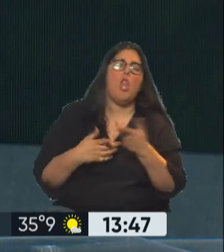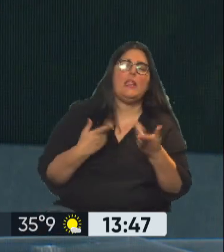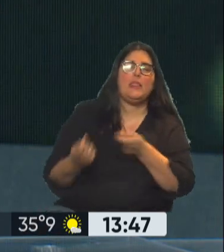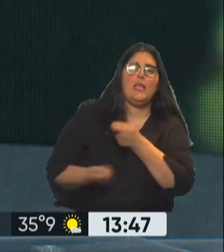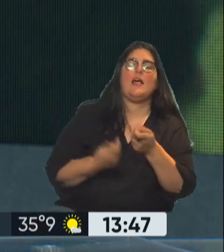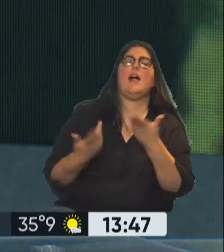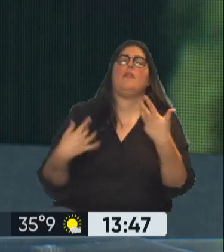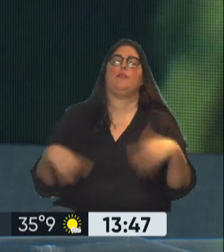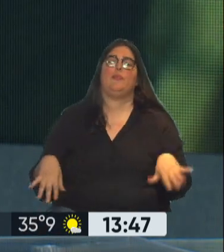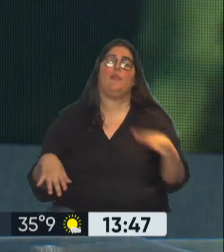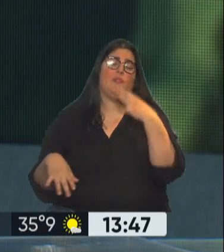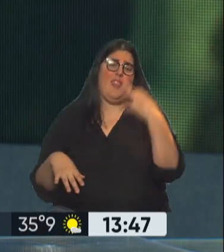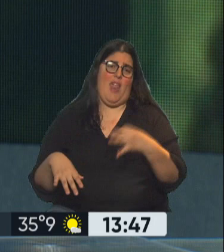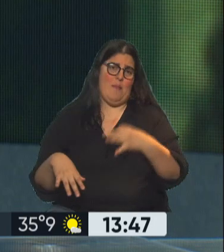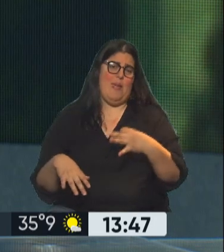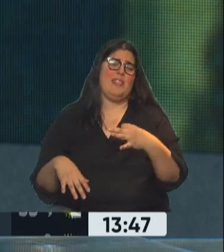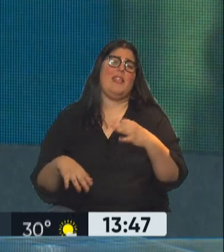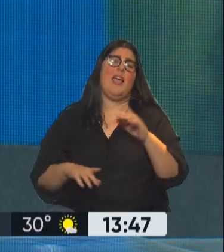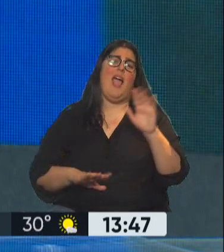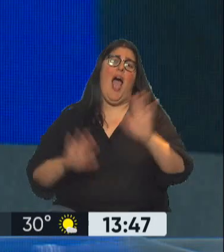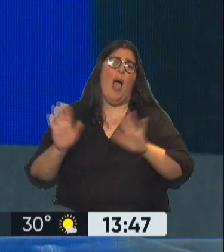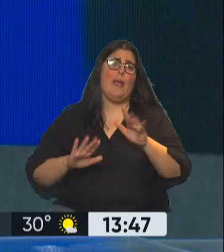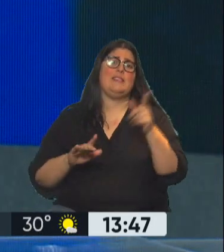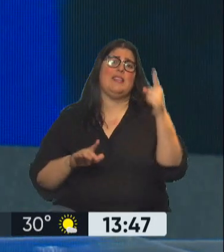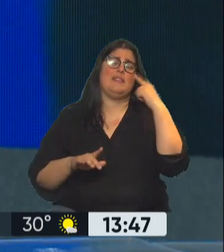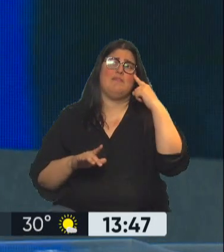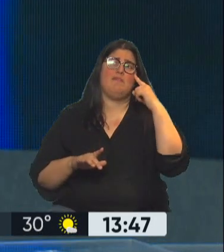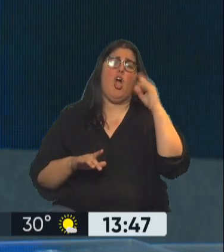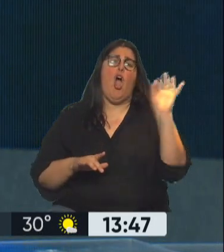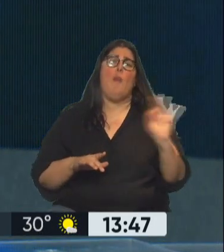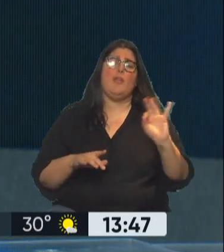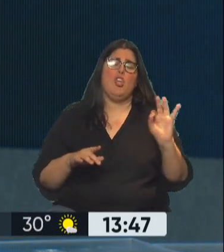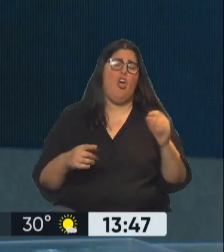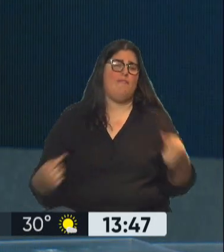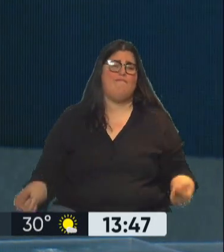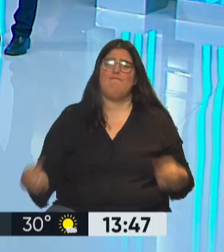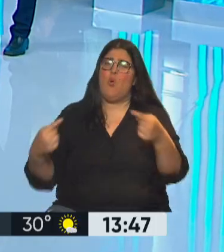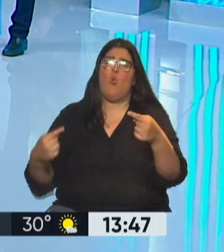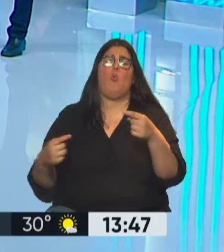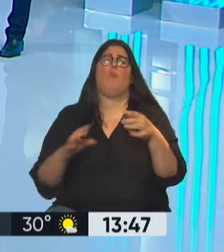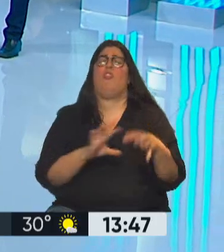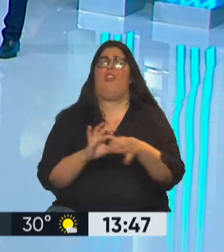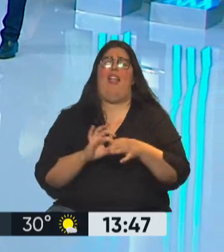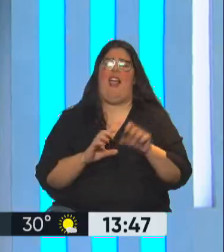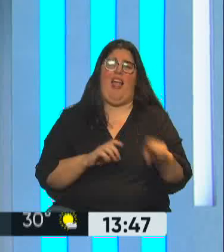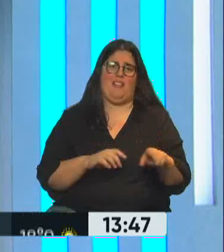posiciones verdaderamente, en algunos casos, casi antagónicas al interior de la alianza que lo sostiene. Bien, bueno, cerramos